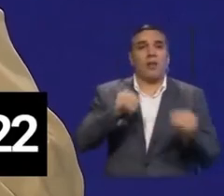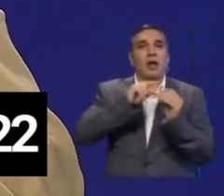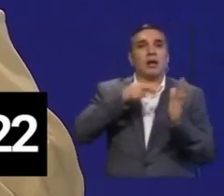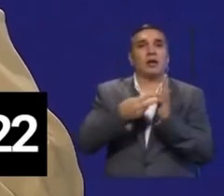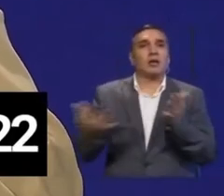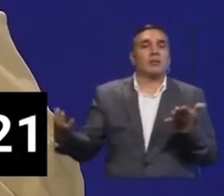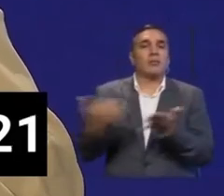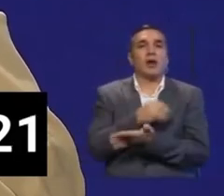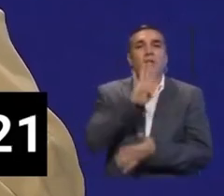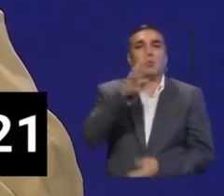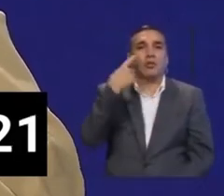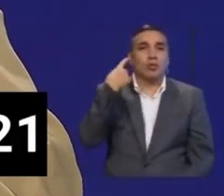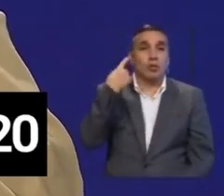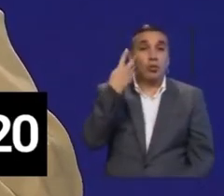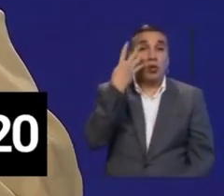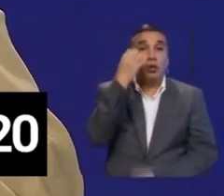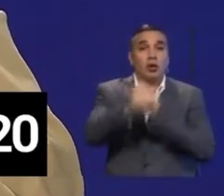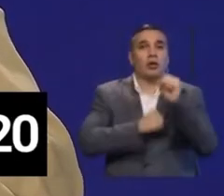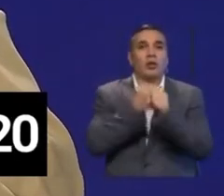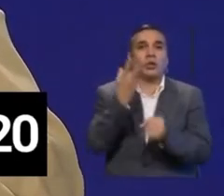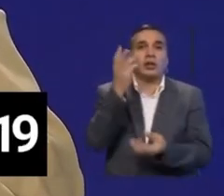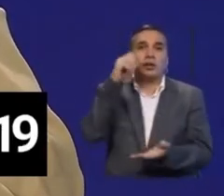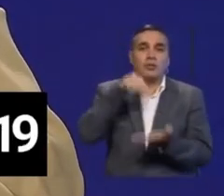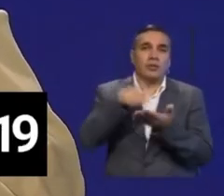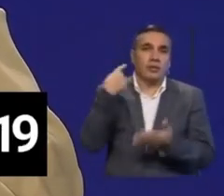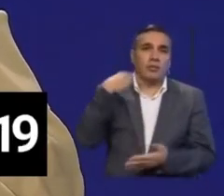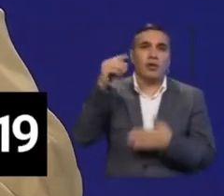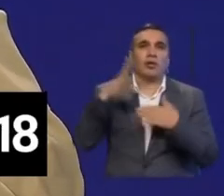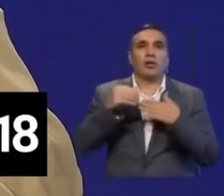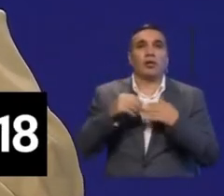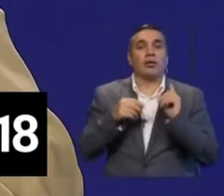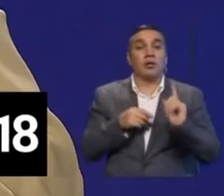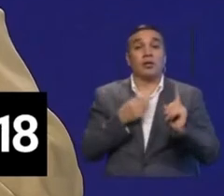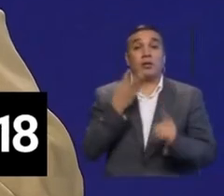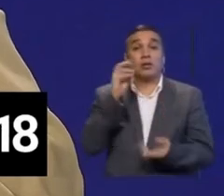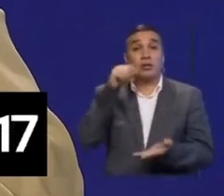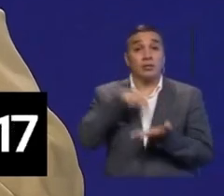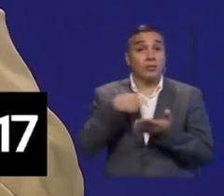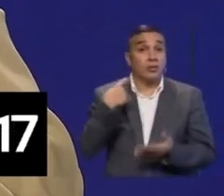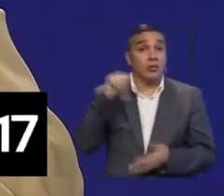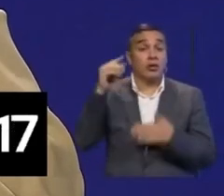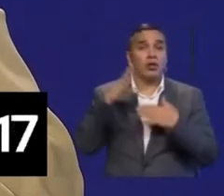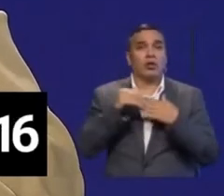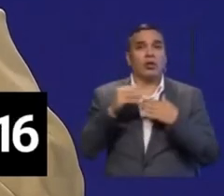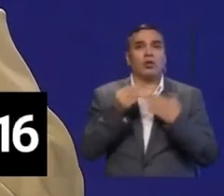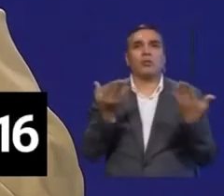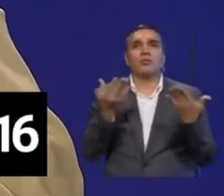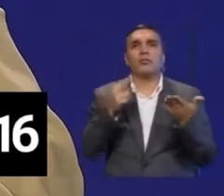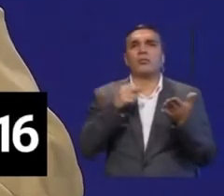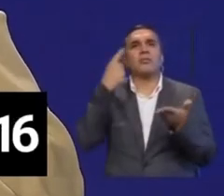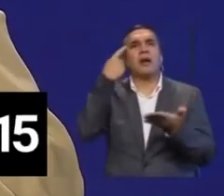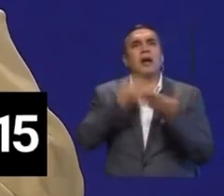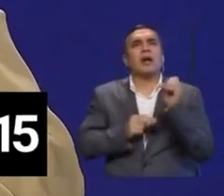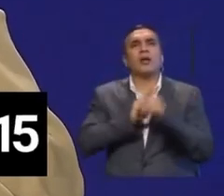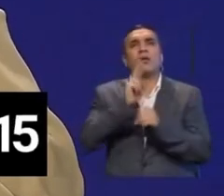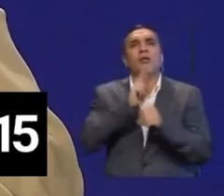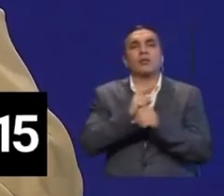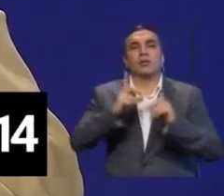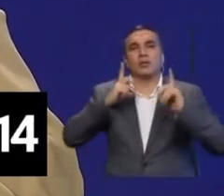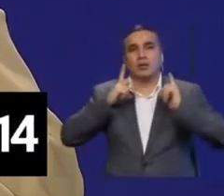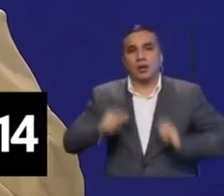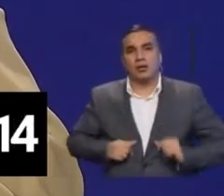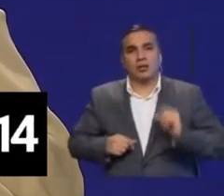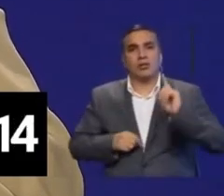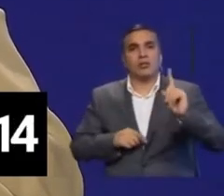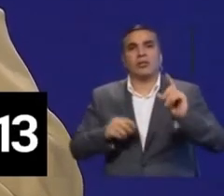en 4 años de 16 mil millones de dólares. Y esos 16 mil millones de dólares servirían para la salud y